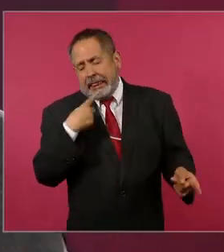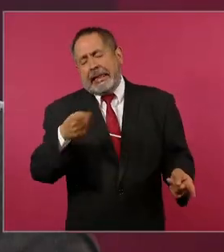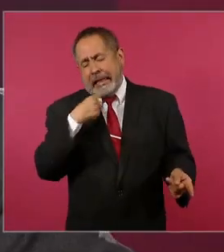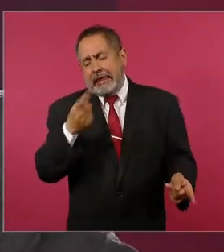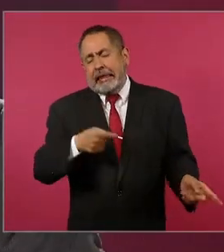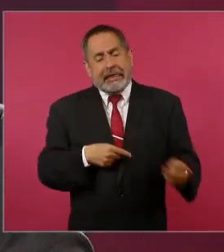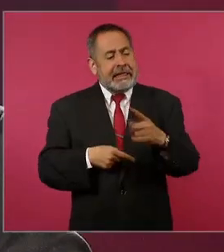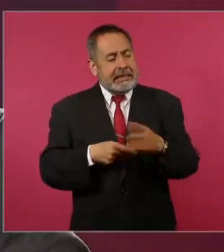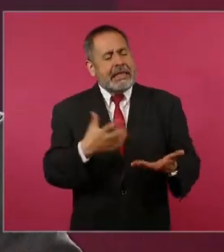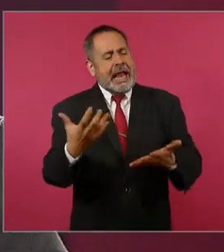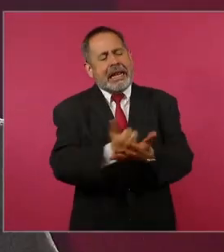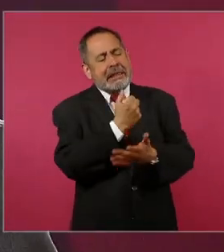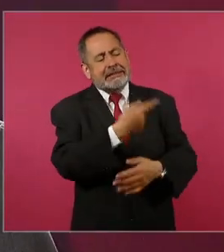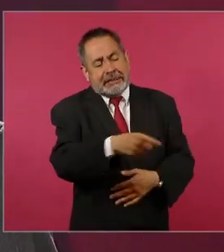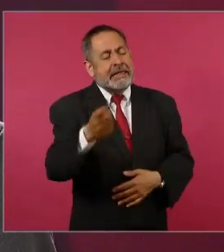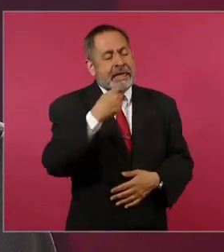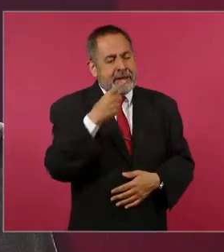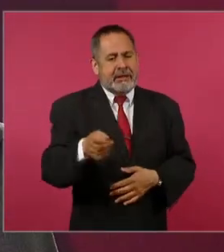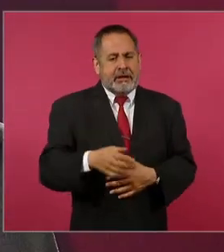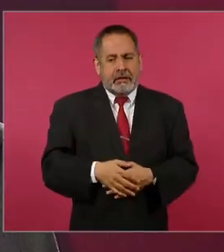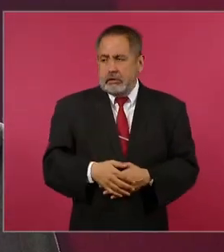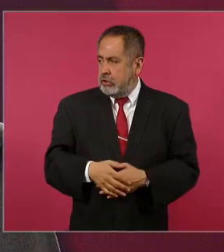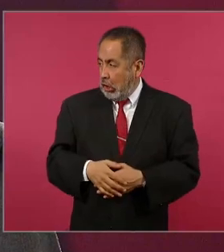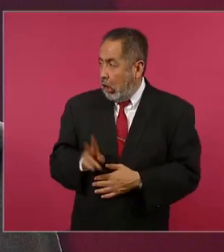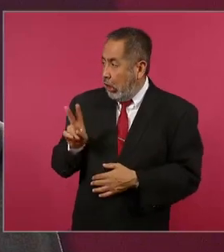que ganaron.